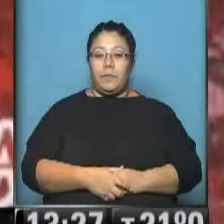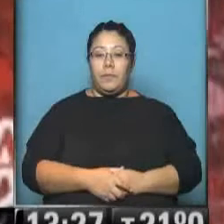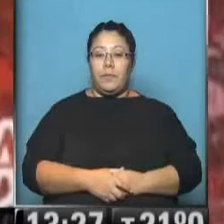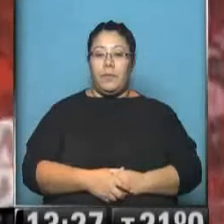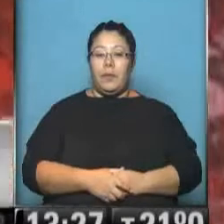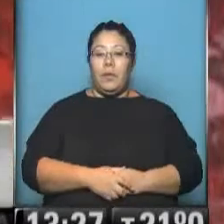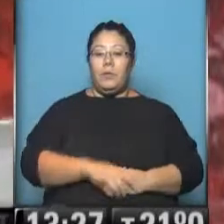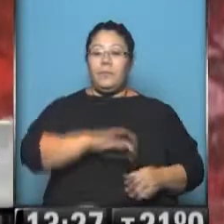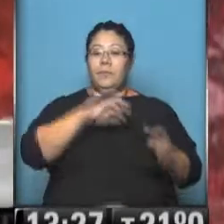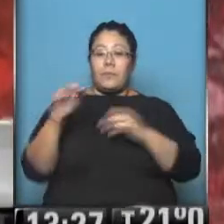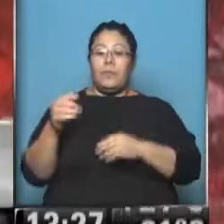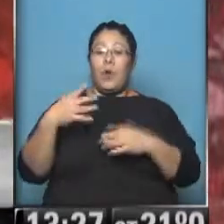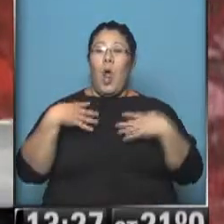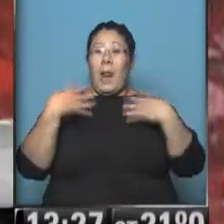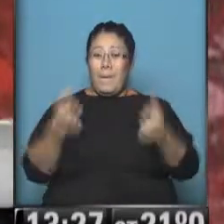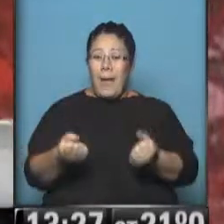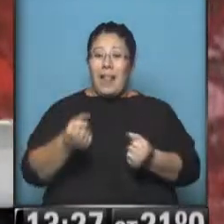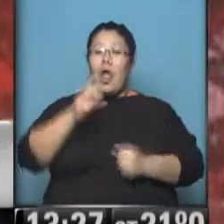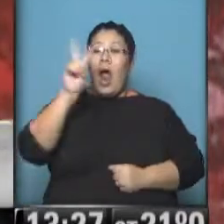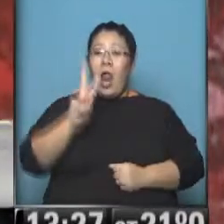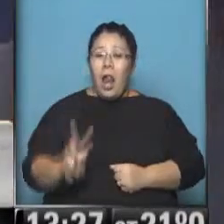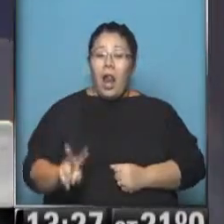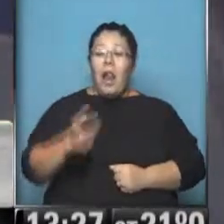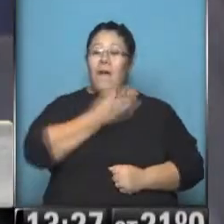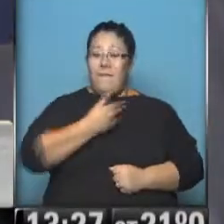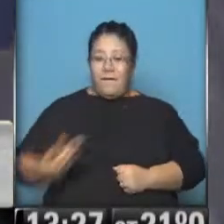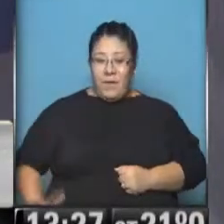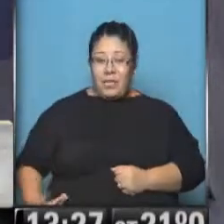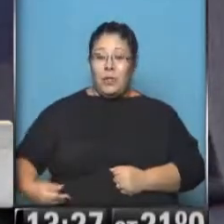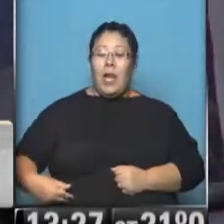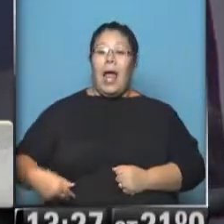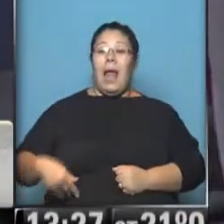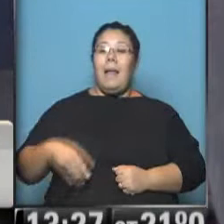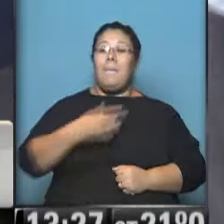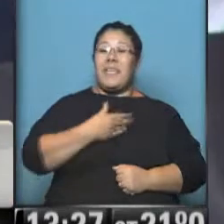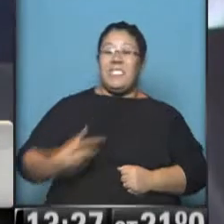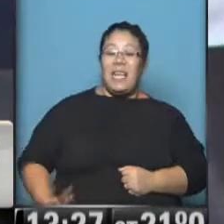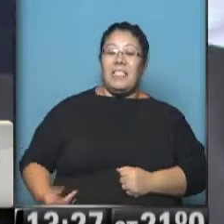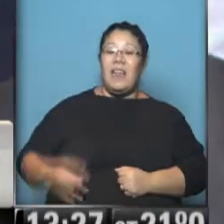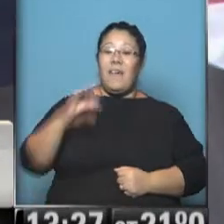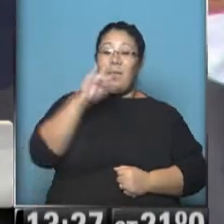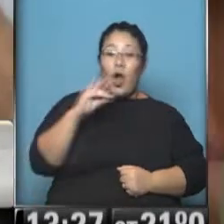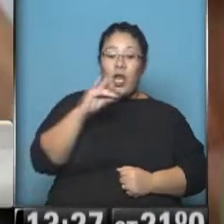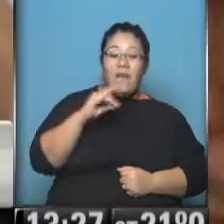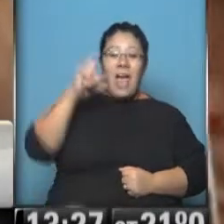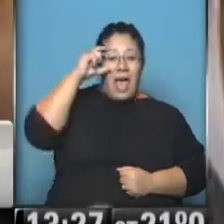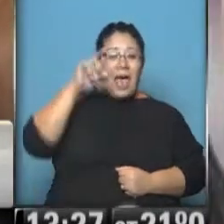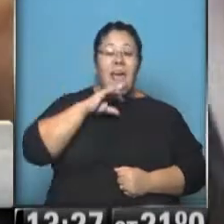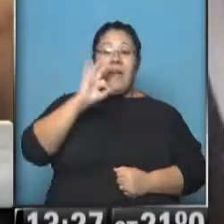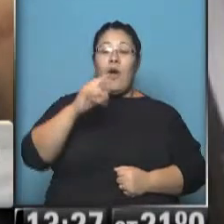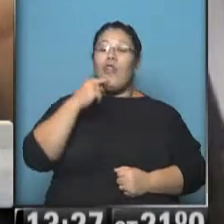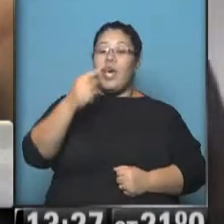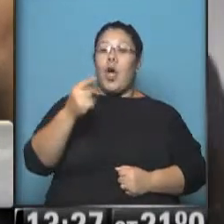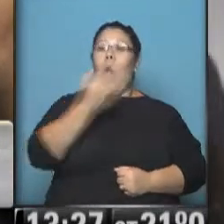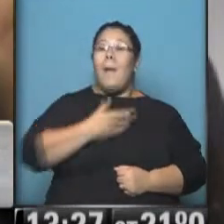En un contundente respaldo al gobierno de Nicolás Maduro, el presidente boliviano Evo Morales expresó que Barack Obama, cuando dice